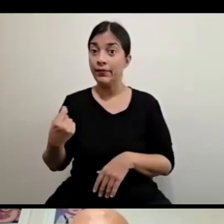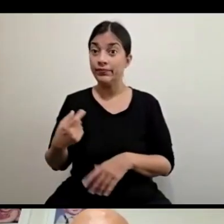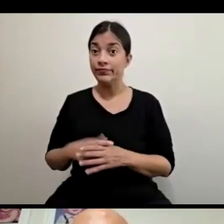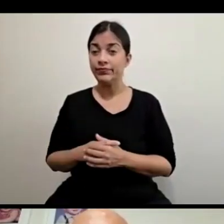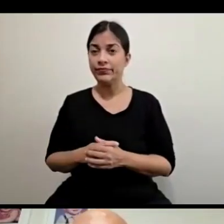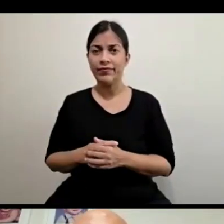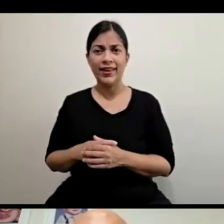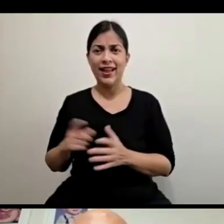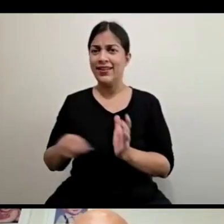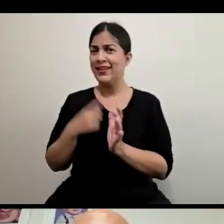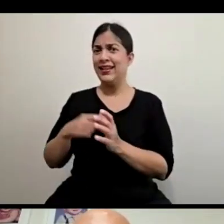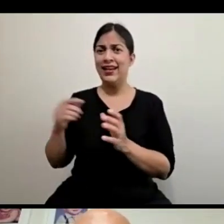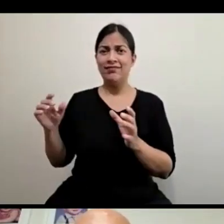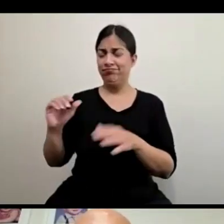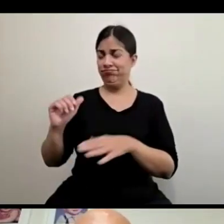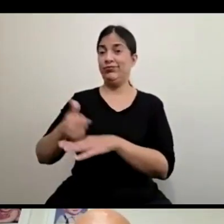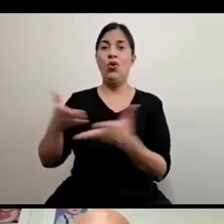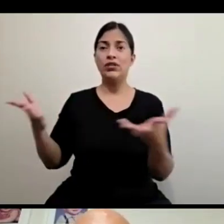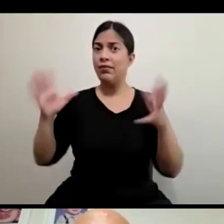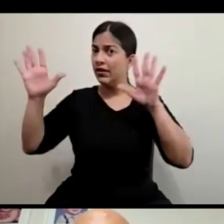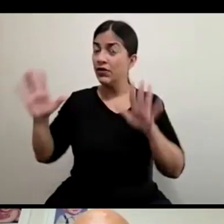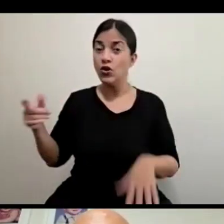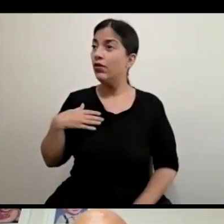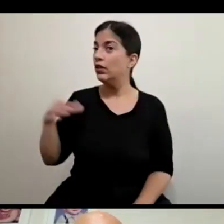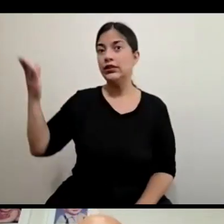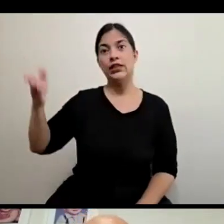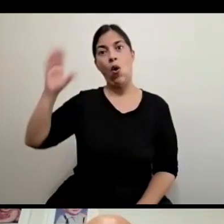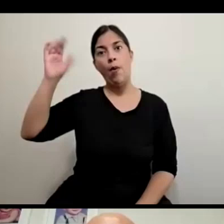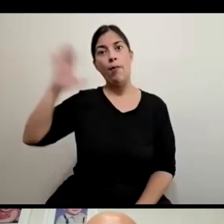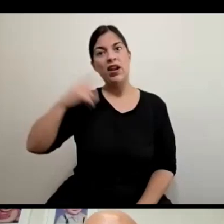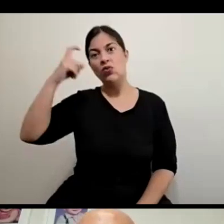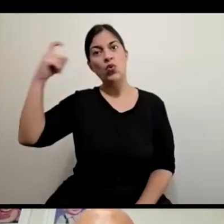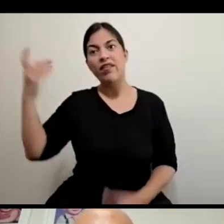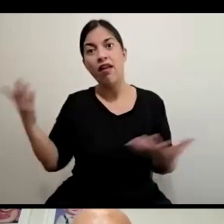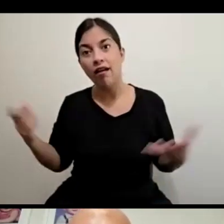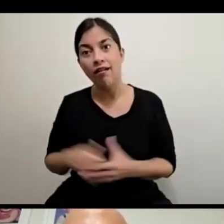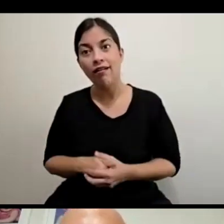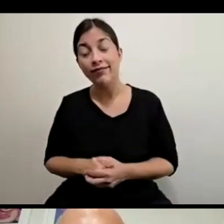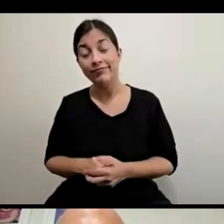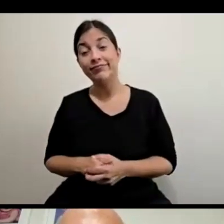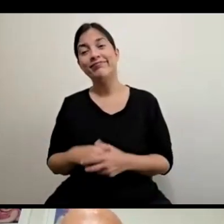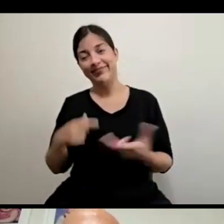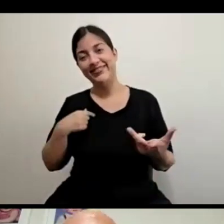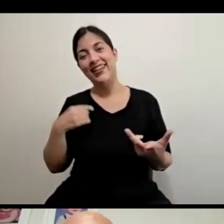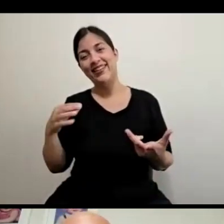unas cosas maravillosas, decía, diadre, ¿con qué soñar este tipo? Por lo menos te lo puedo decir que es en colores.